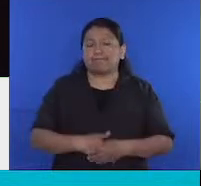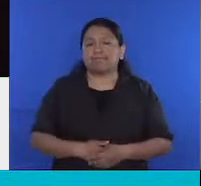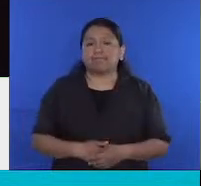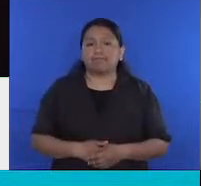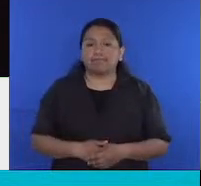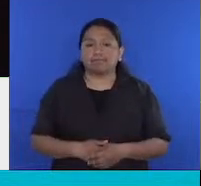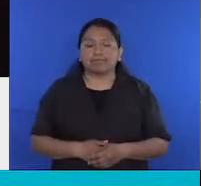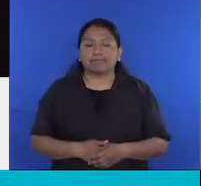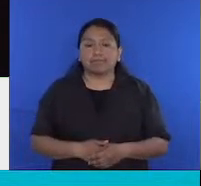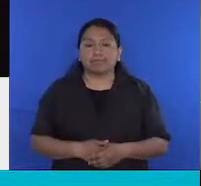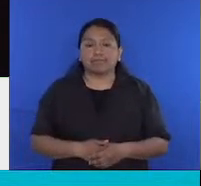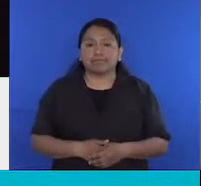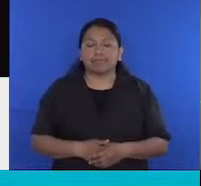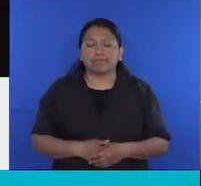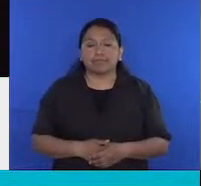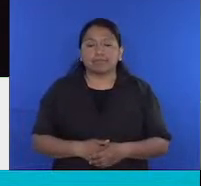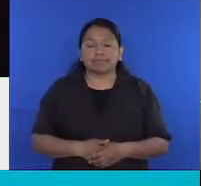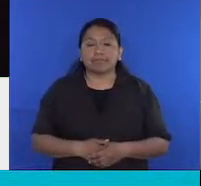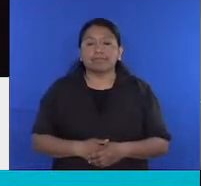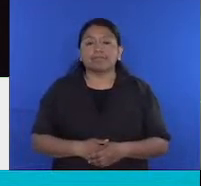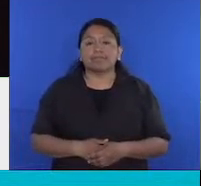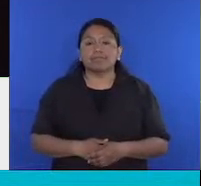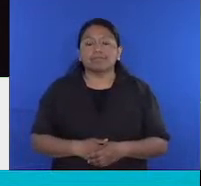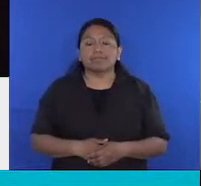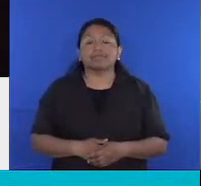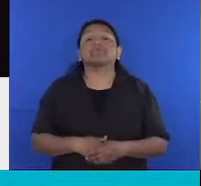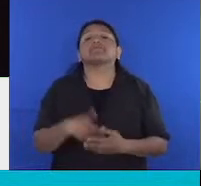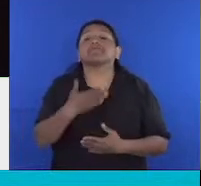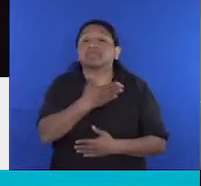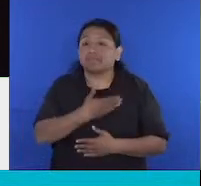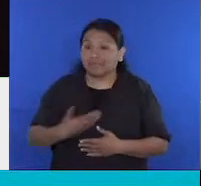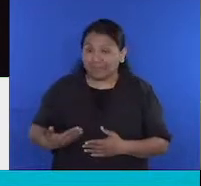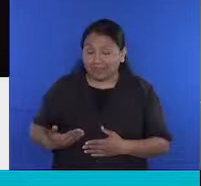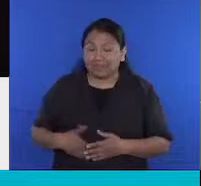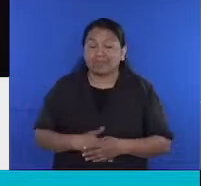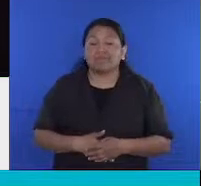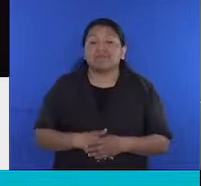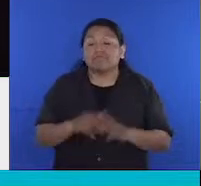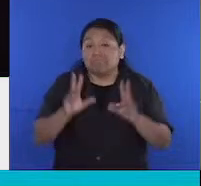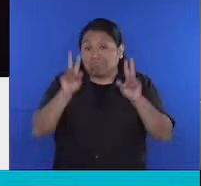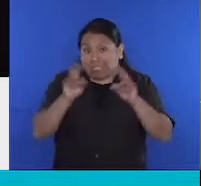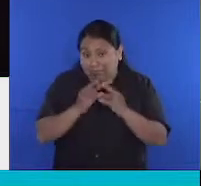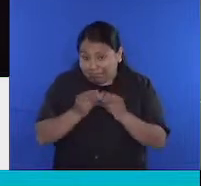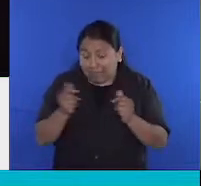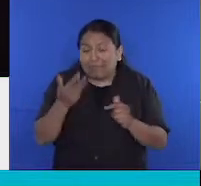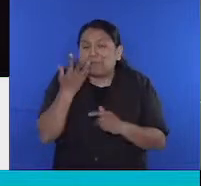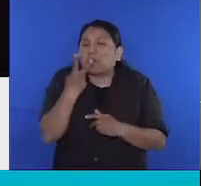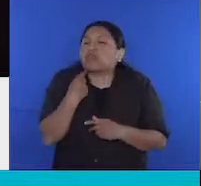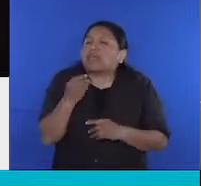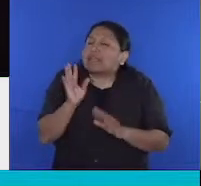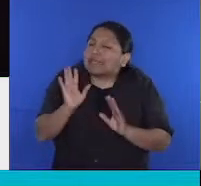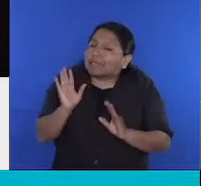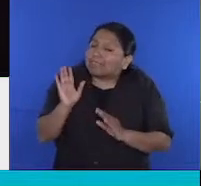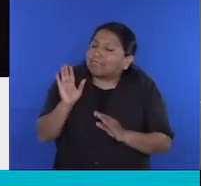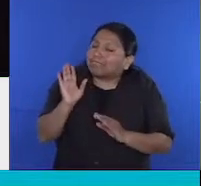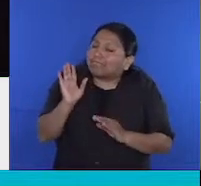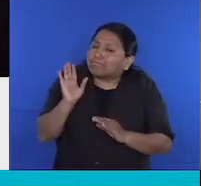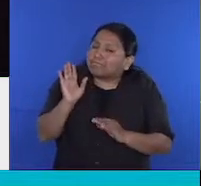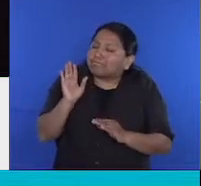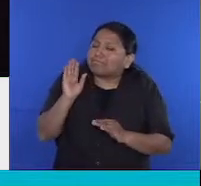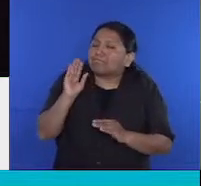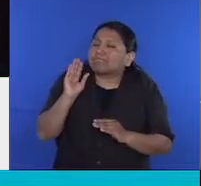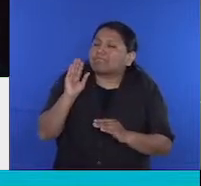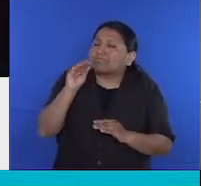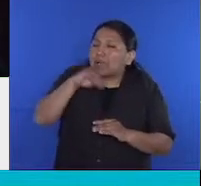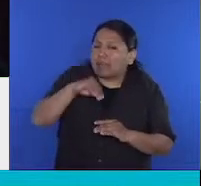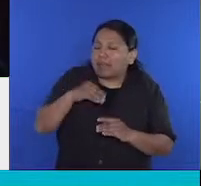Señor presidente, agotado este tema, me gustaría hablar de algún otro